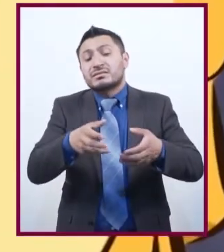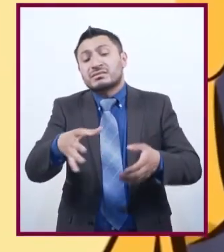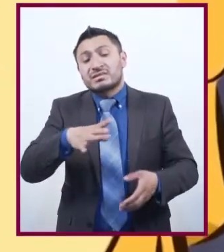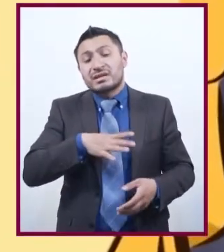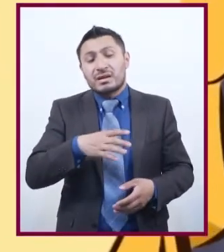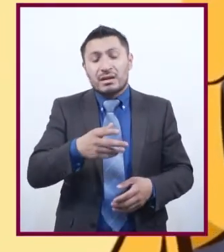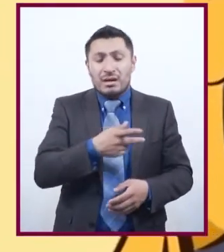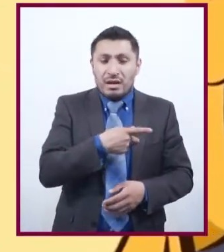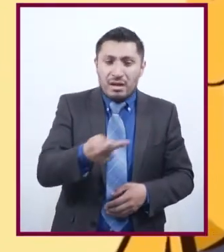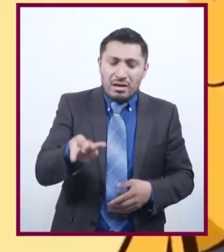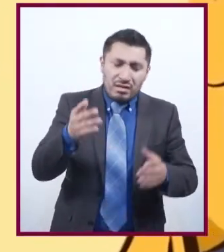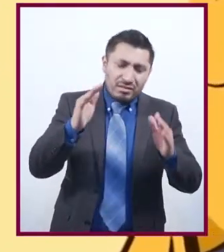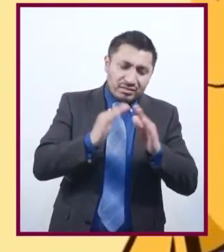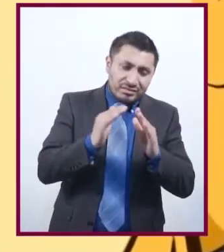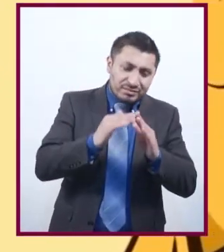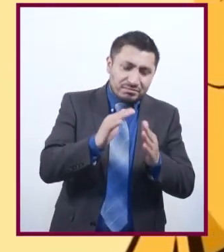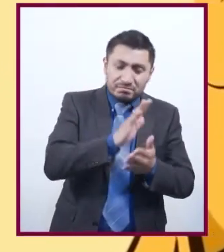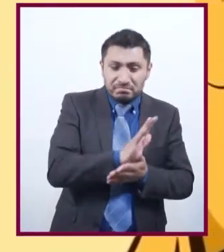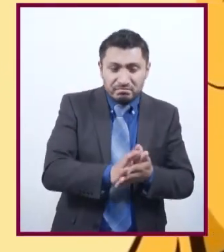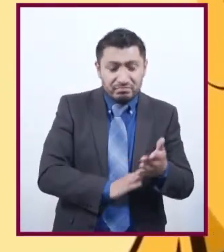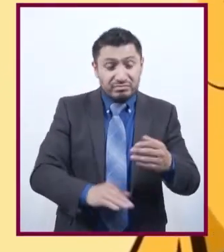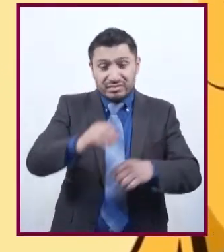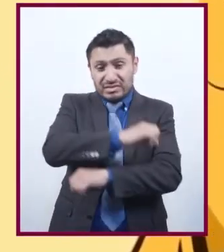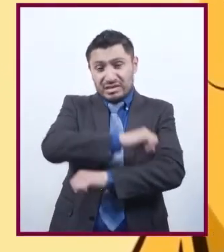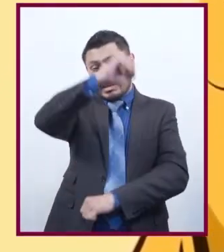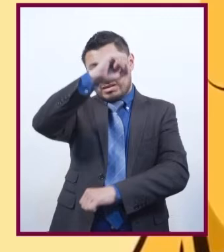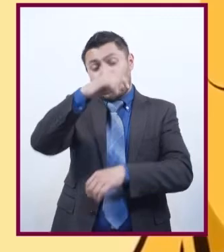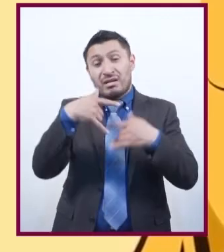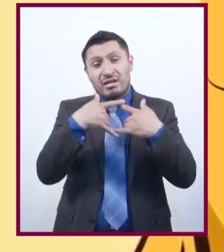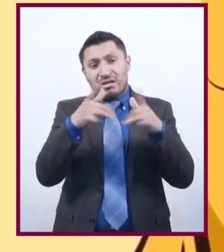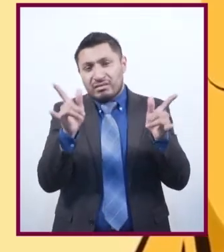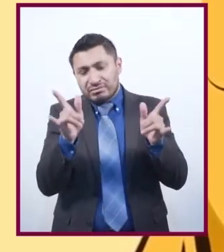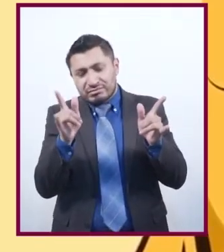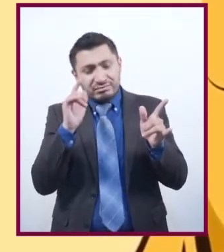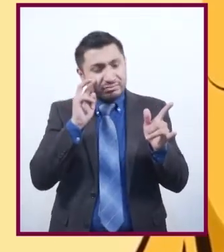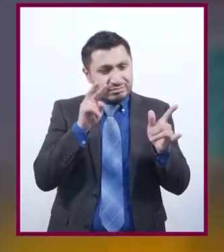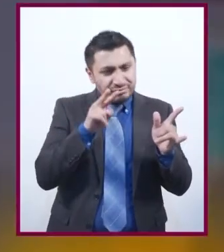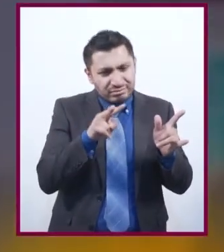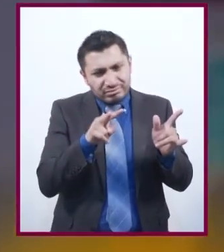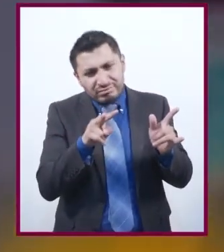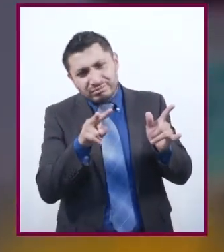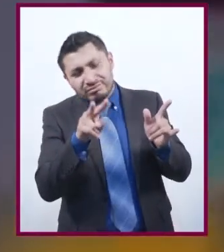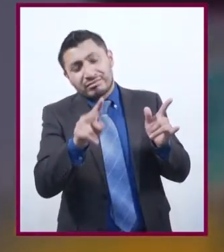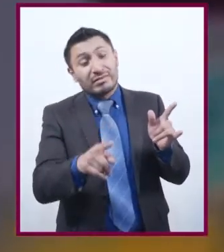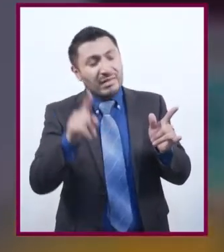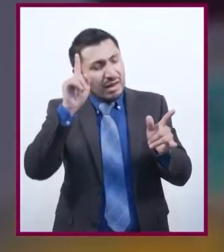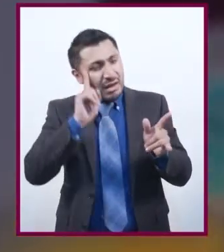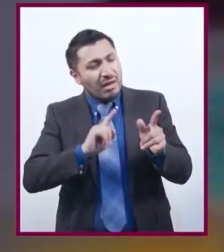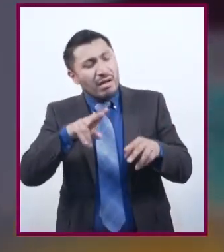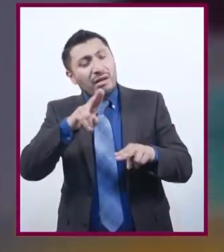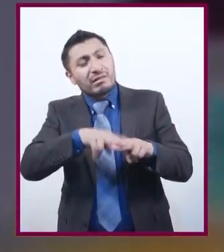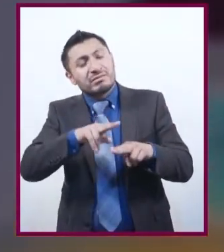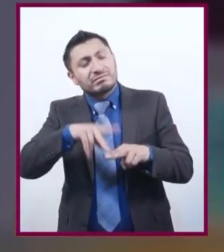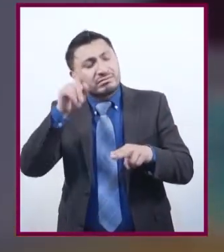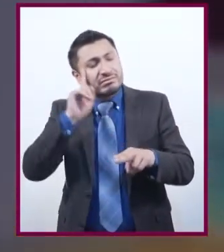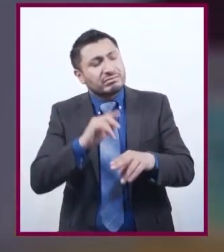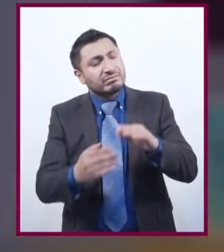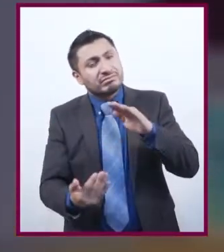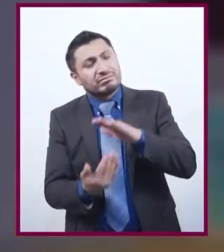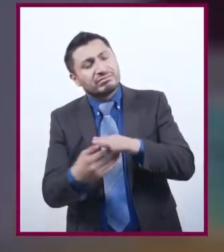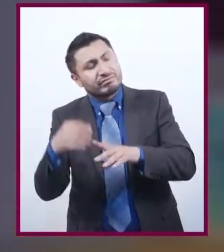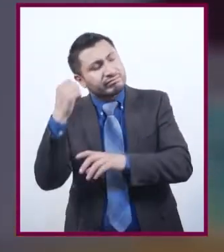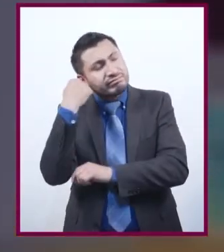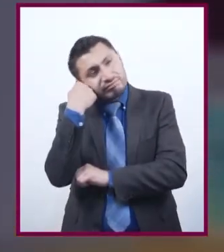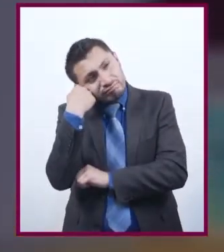en una callejuela hay una pobre vivienda una de sus ventanas está abierta y por ella puedo ver a una mujer